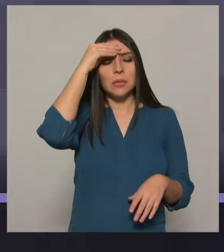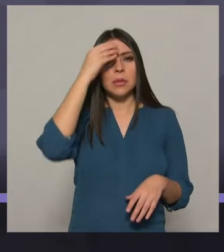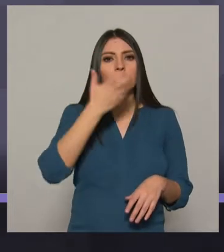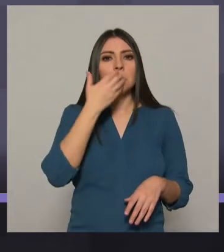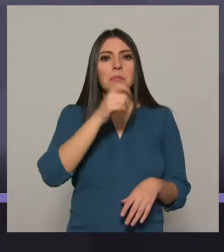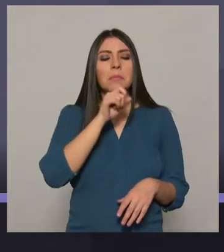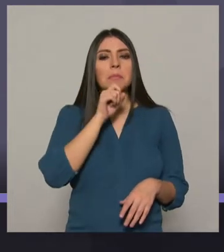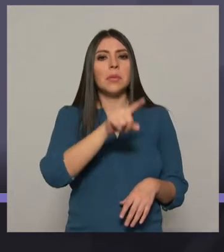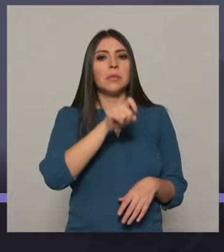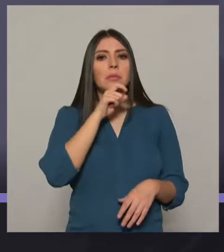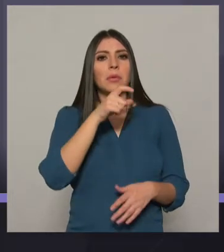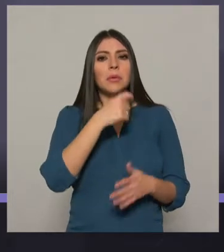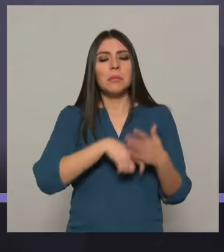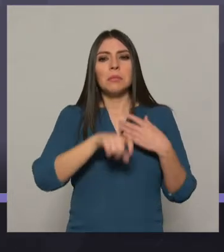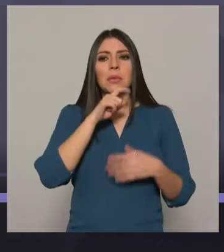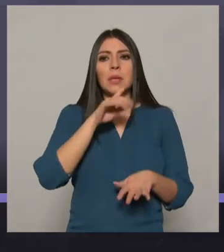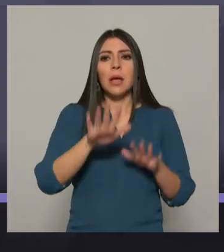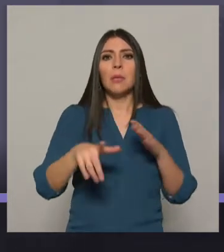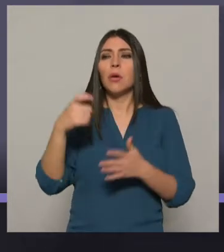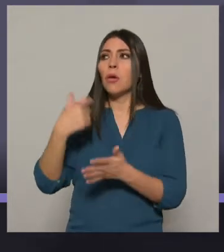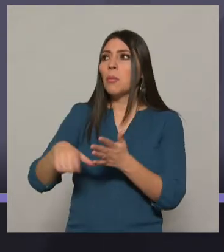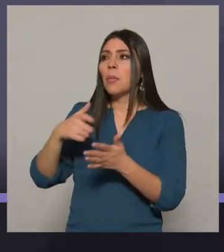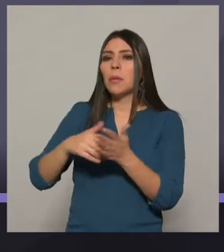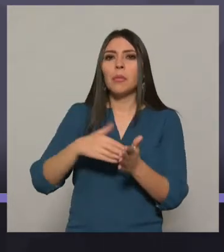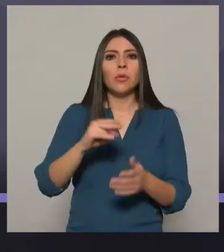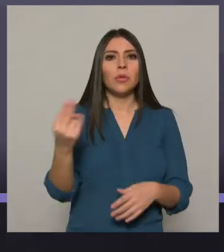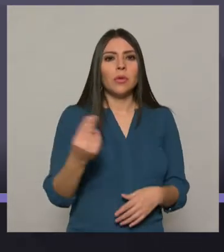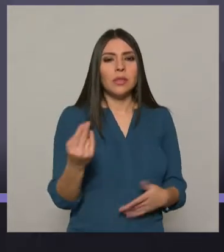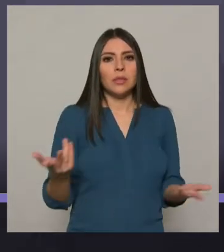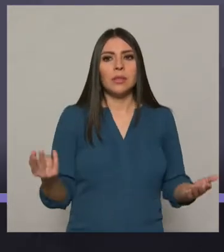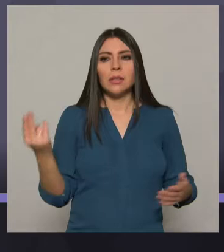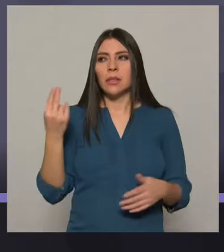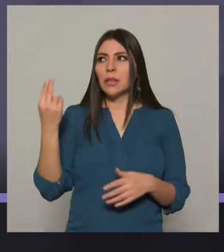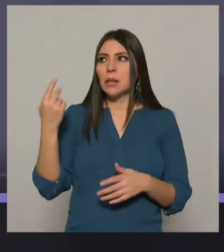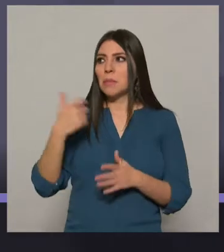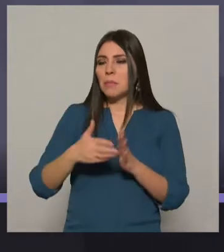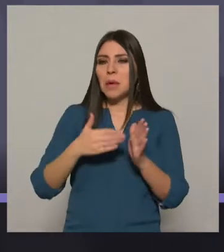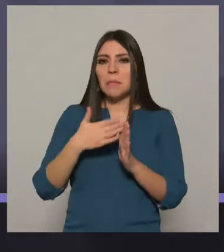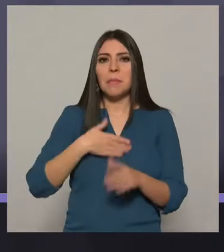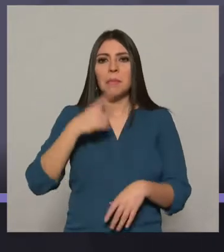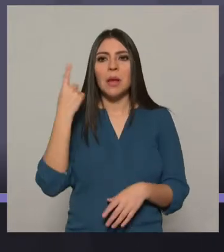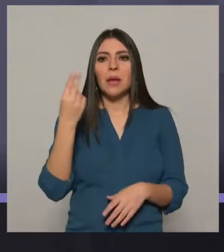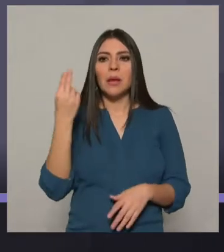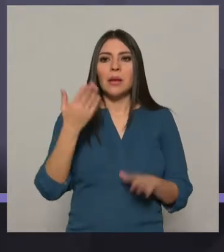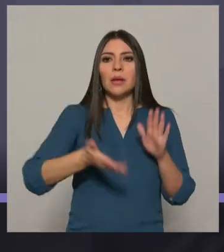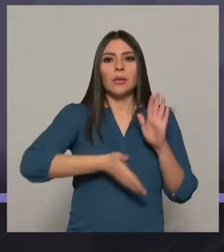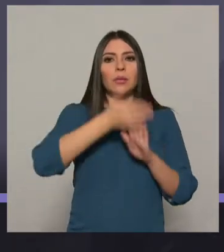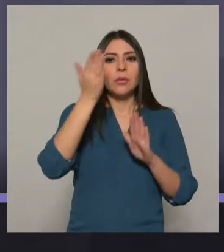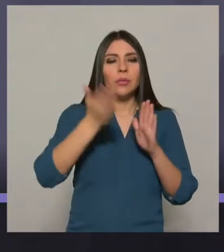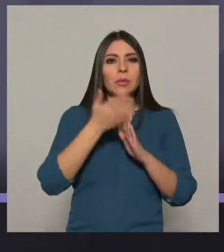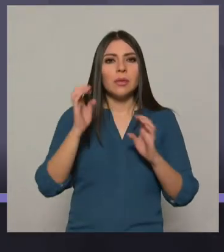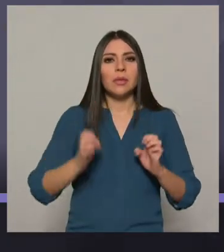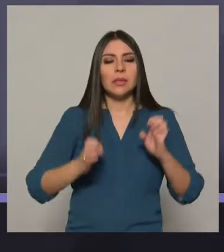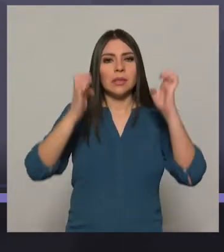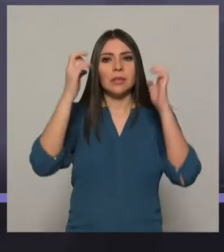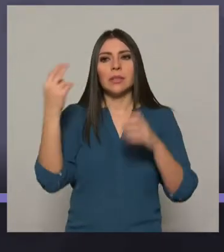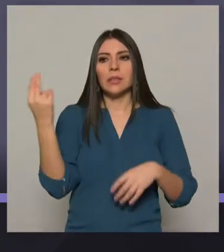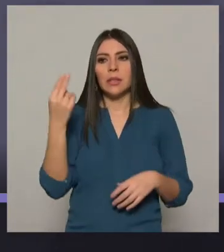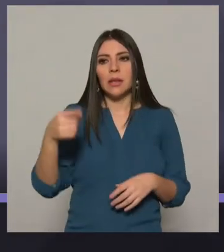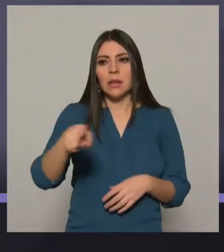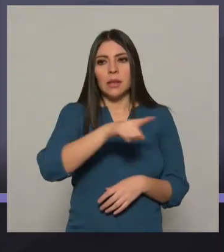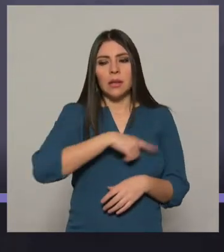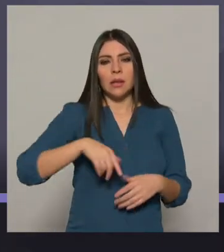comprando papel de baño cuando no se requería papel de baño, cuando lo que se requiere es una construcción de infraestructura, etcétera. Entonces, me parece que lo que tenemos que hacer